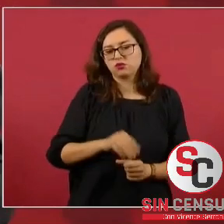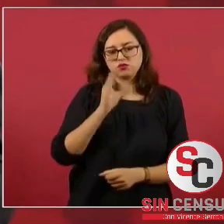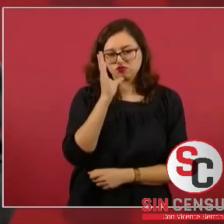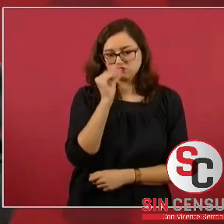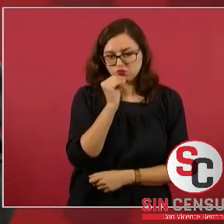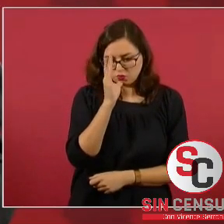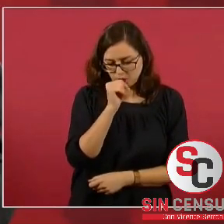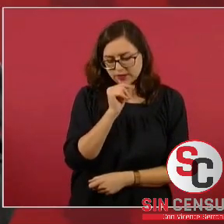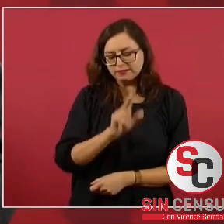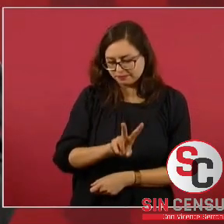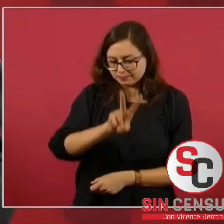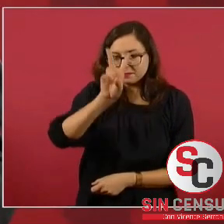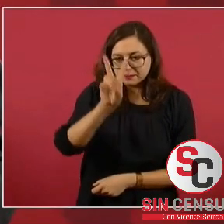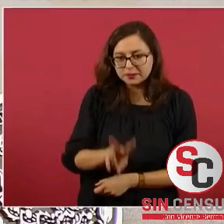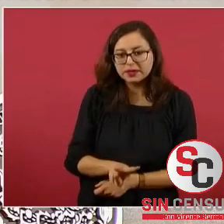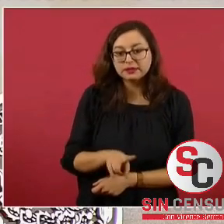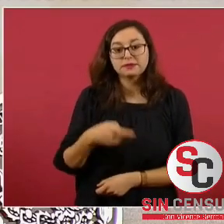fundamentales,